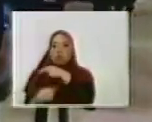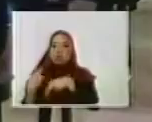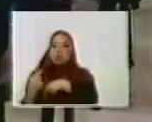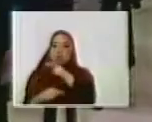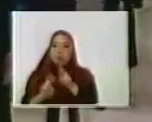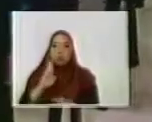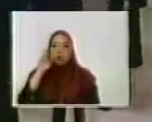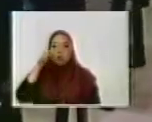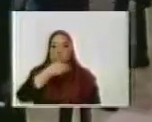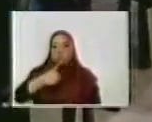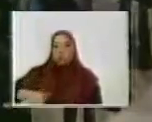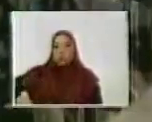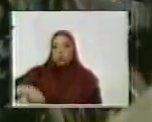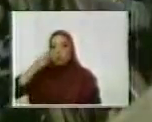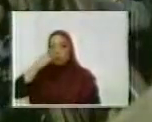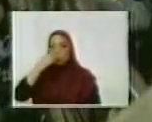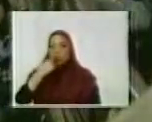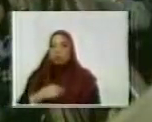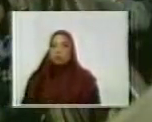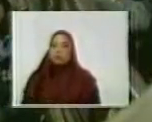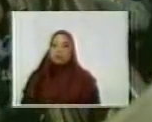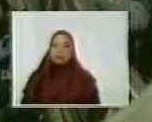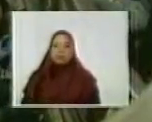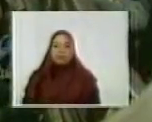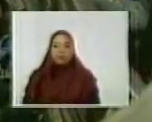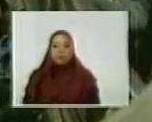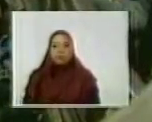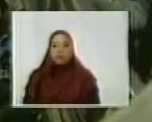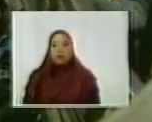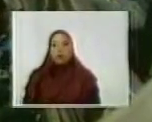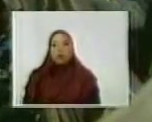como el del presidente Nicolás Maduro Moros.